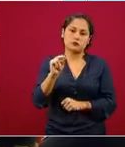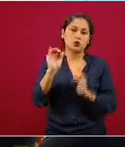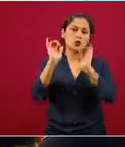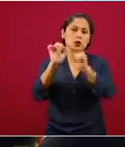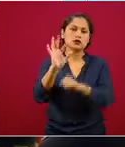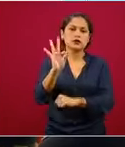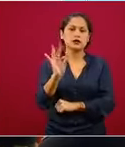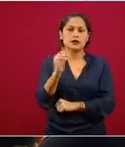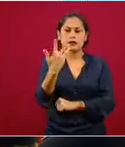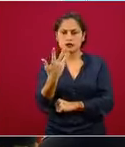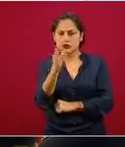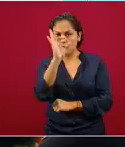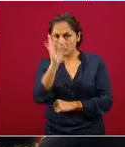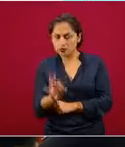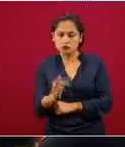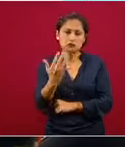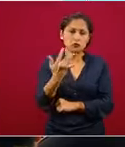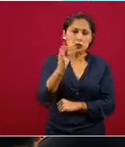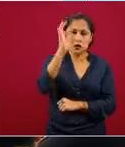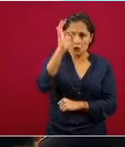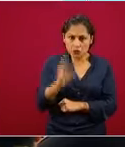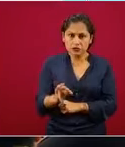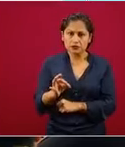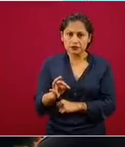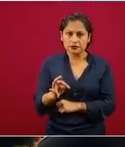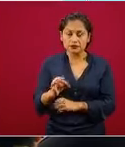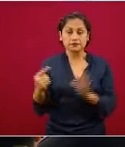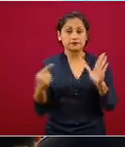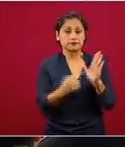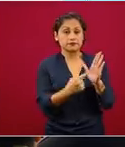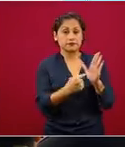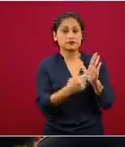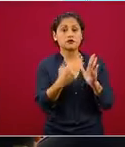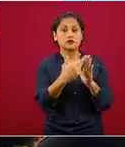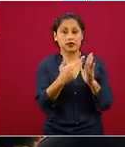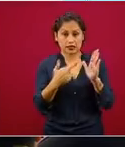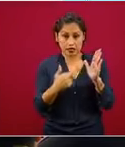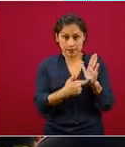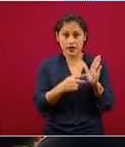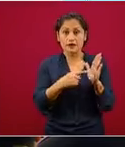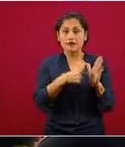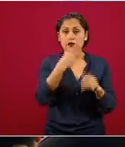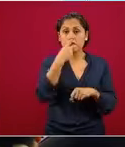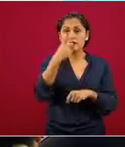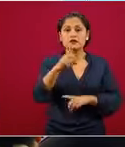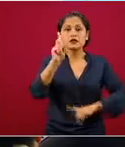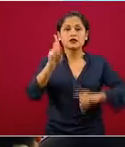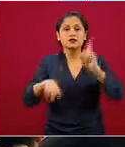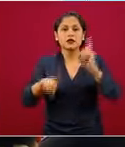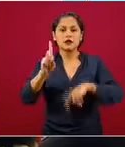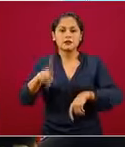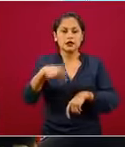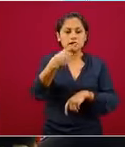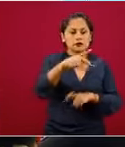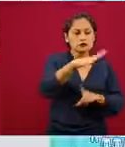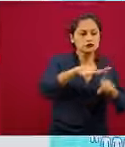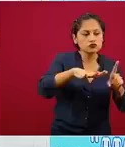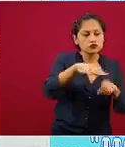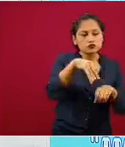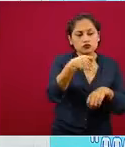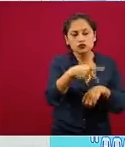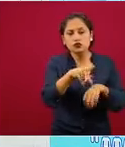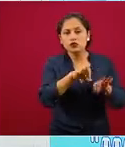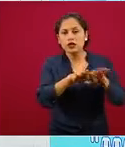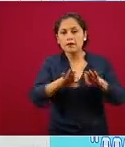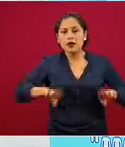75%, 50%, eso está estipulado de acuerdo a las características de la operación de trabajo.